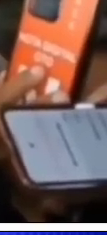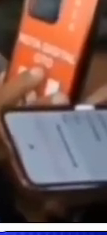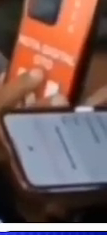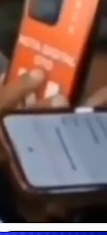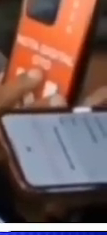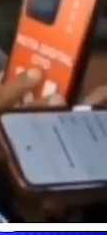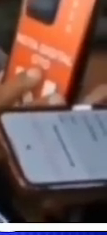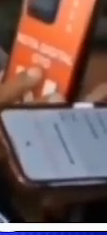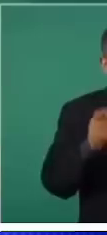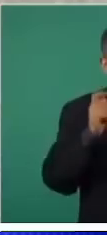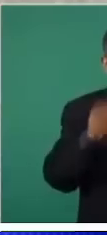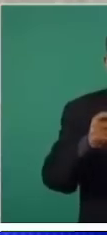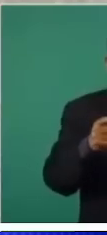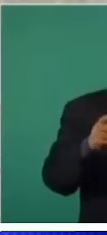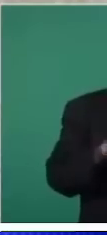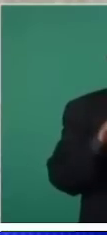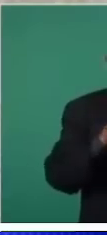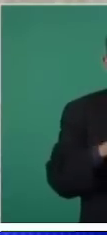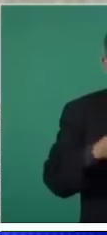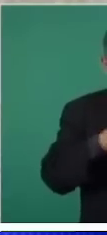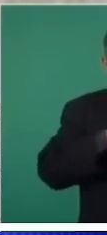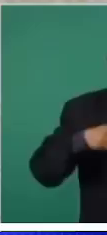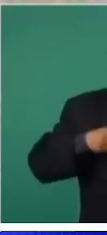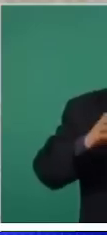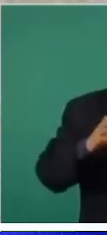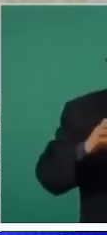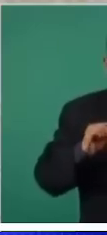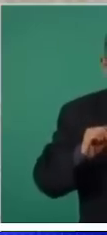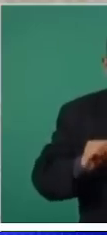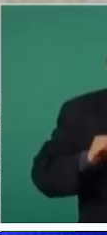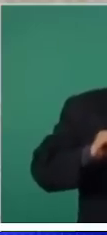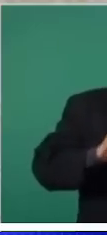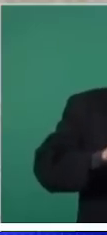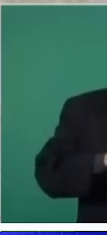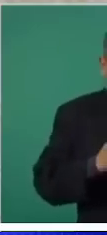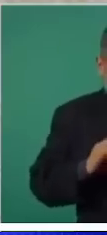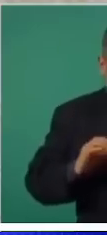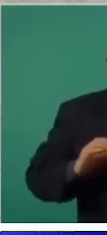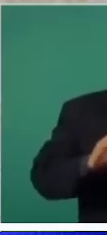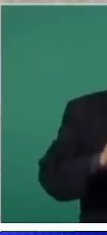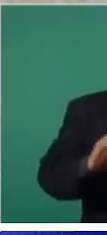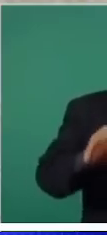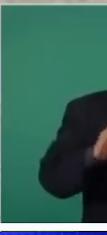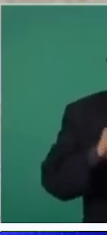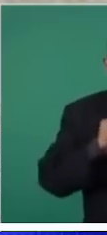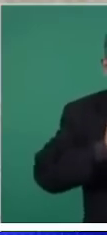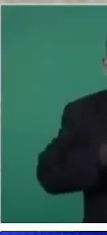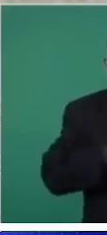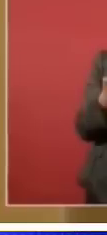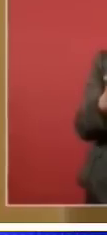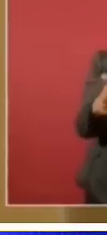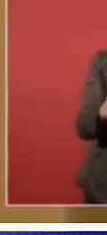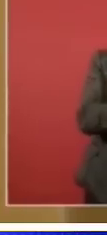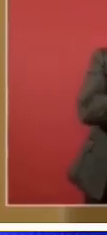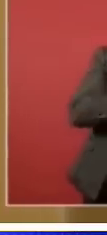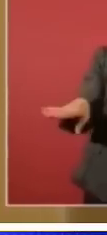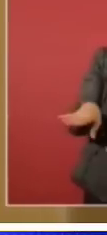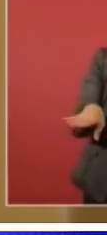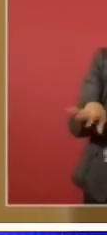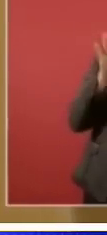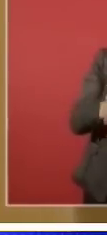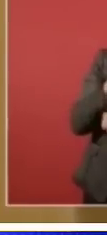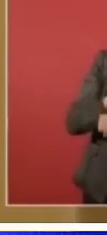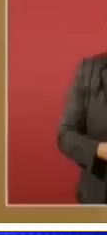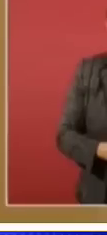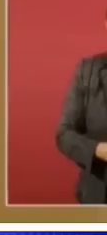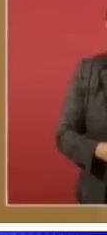secretario digo caray ya nada más faltaba que se lo regresaran porque eso también es lo que pudiera implicar esta decisión que está tomando el